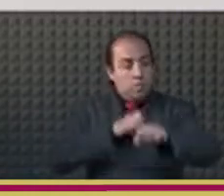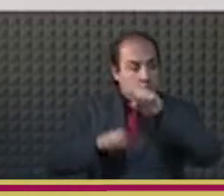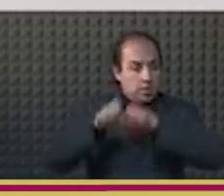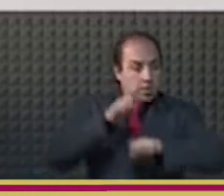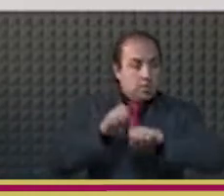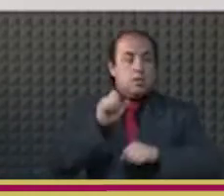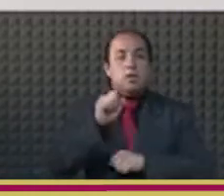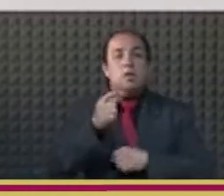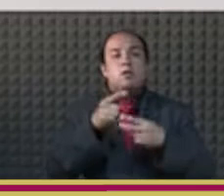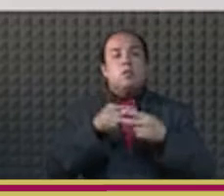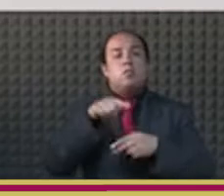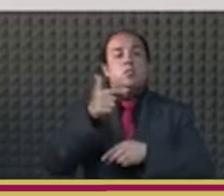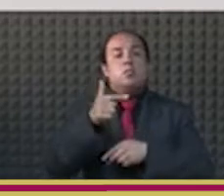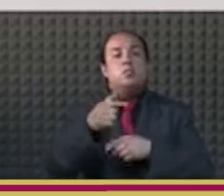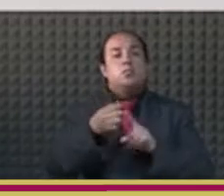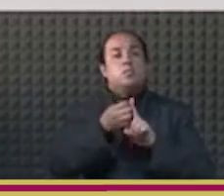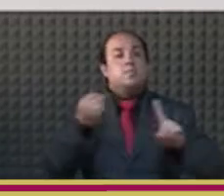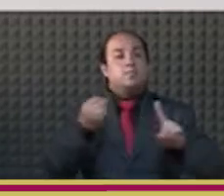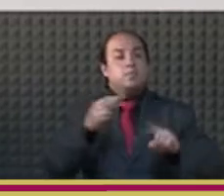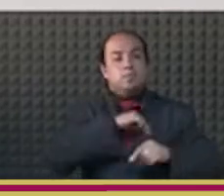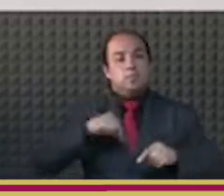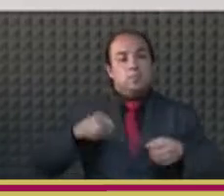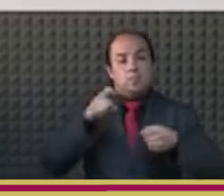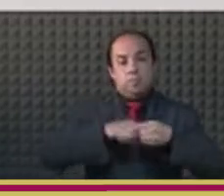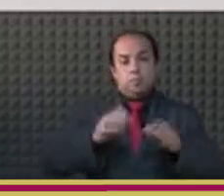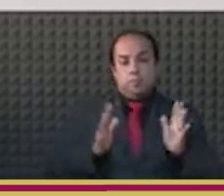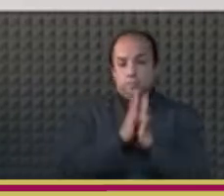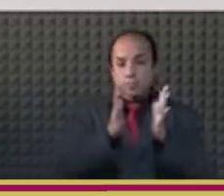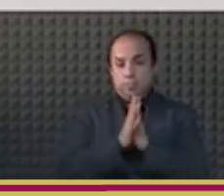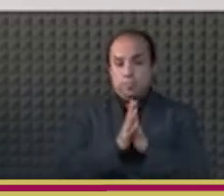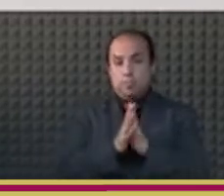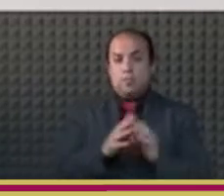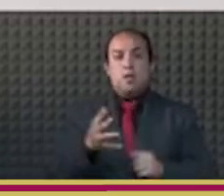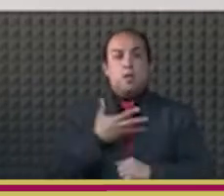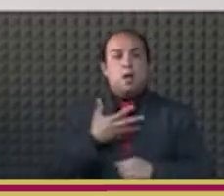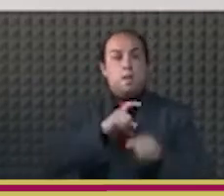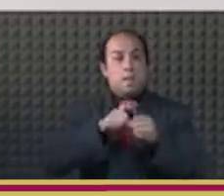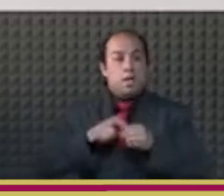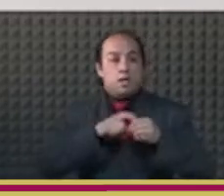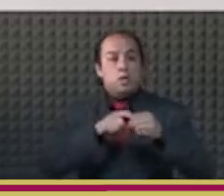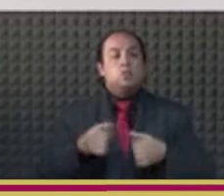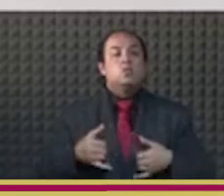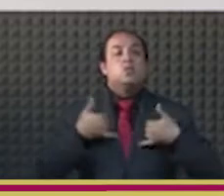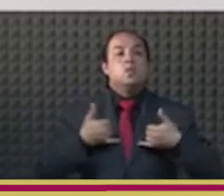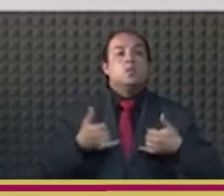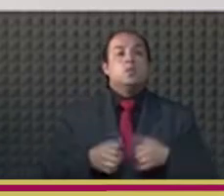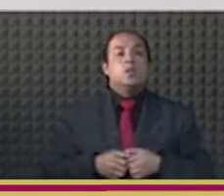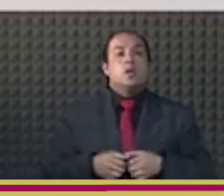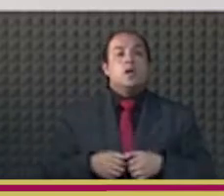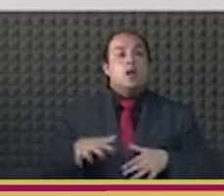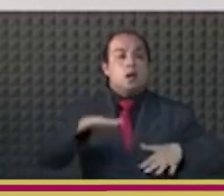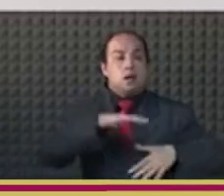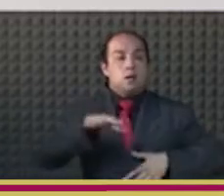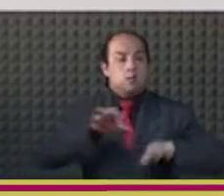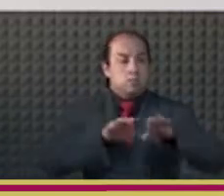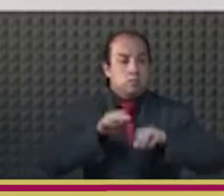Empresarial y por los 12 organismos que lo integramos, para precisamente incorporar a estos jóvenes al mercado laboral y al